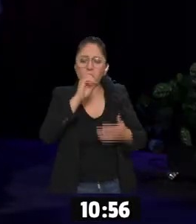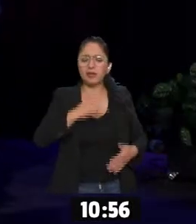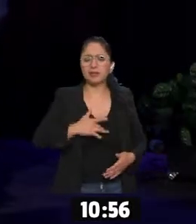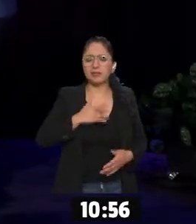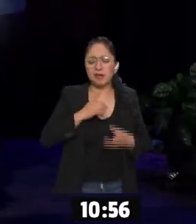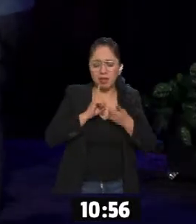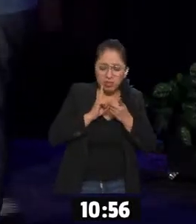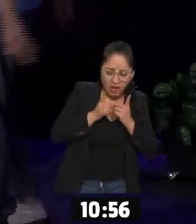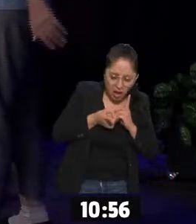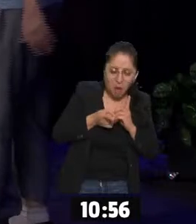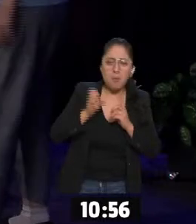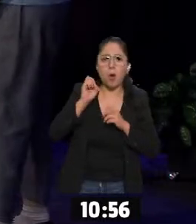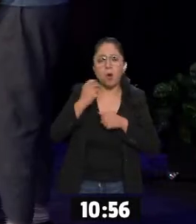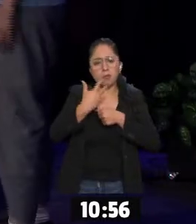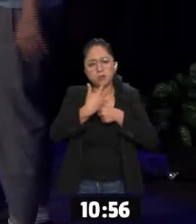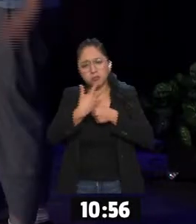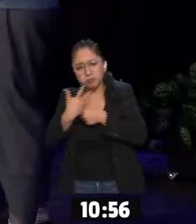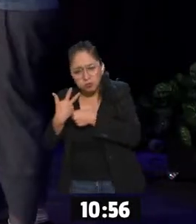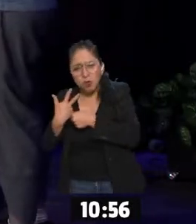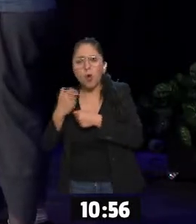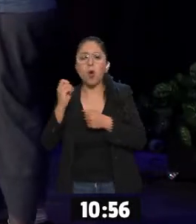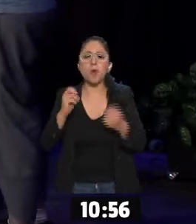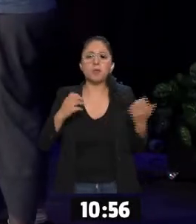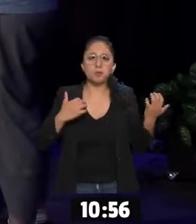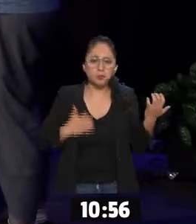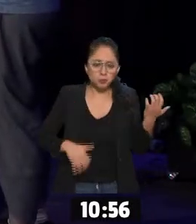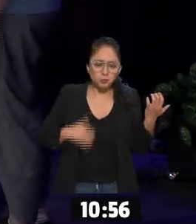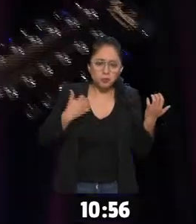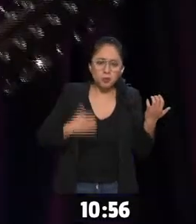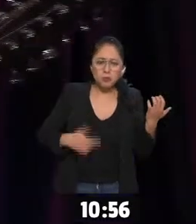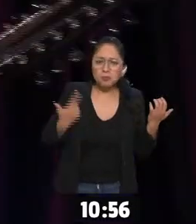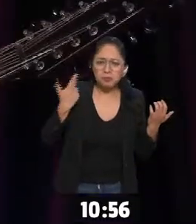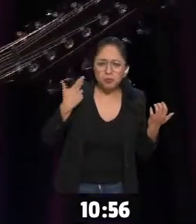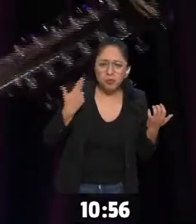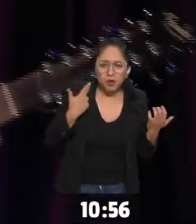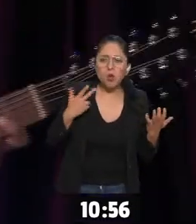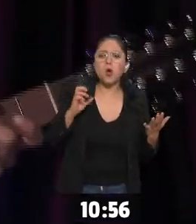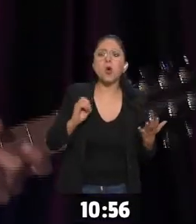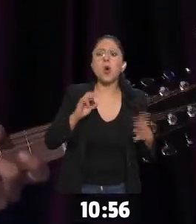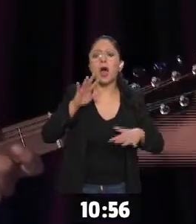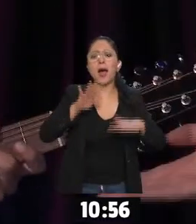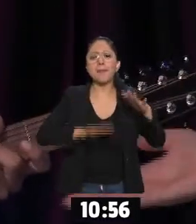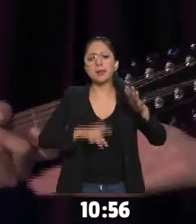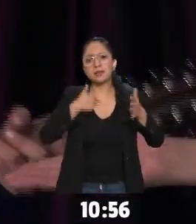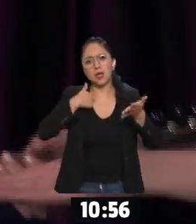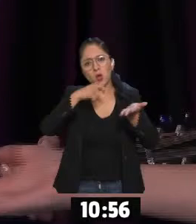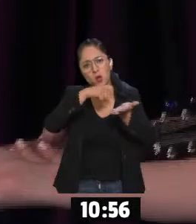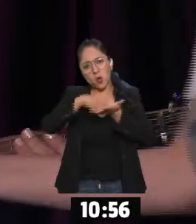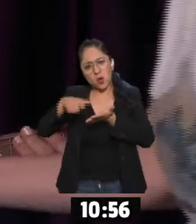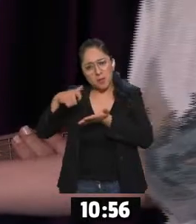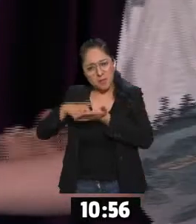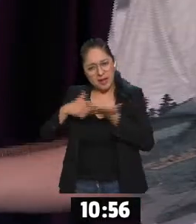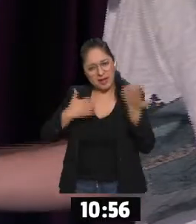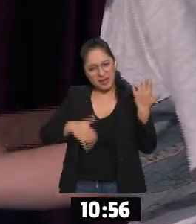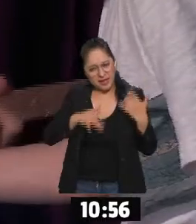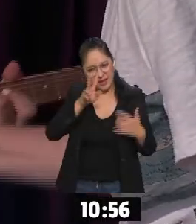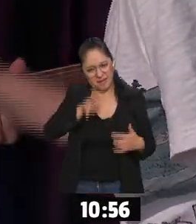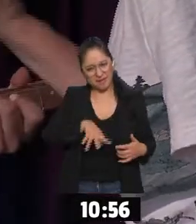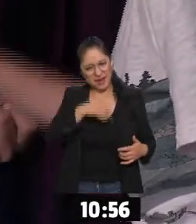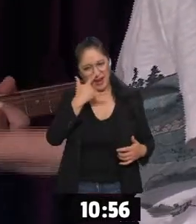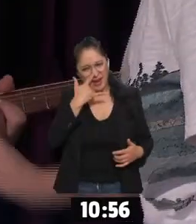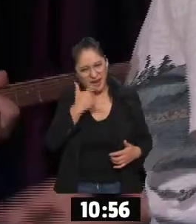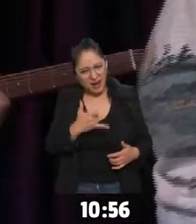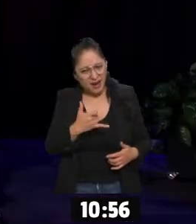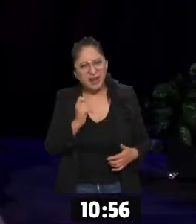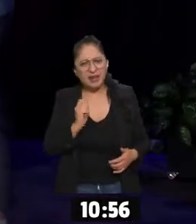de videos locos? Por afinar su guitarra en mí. Exacto. O por adquirir guitarras extrañas también. A ver, platícanos de esa guitarra. ¿Es